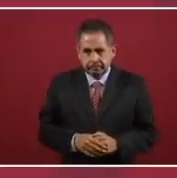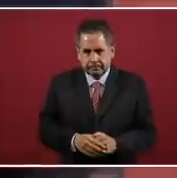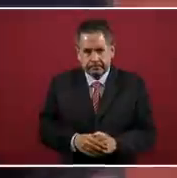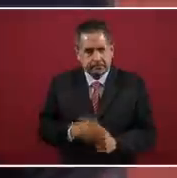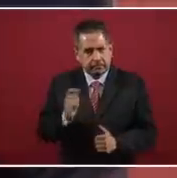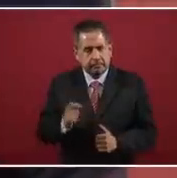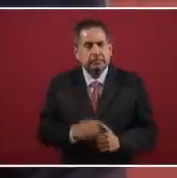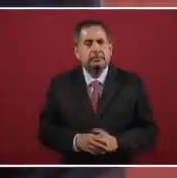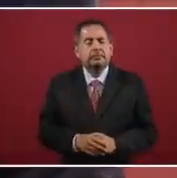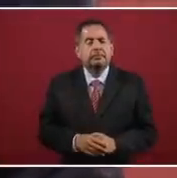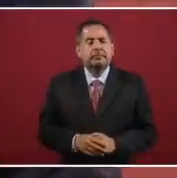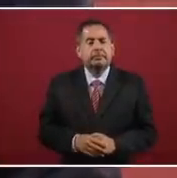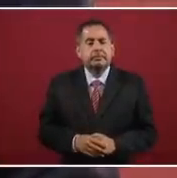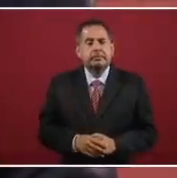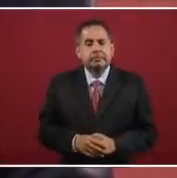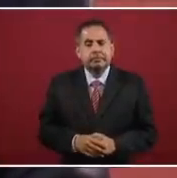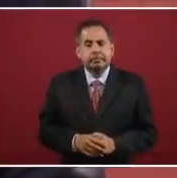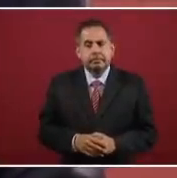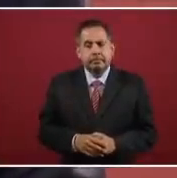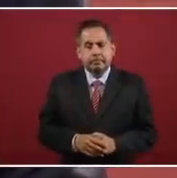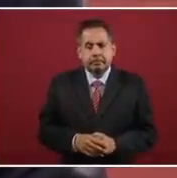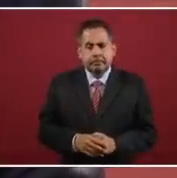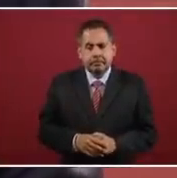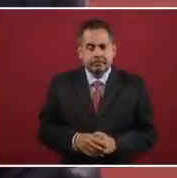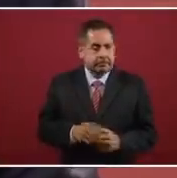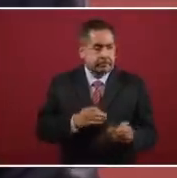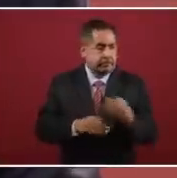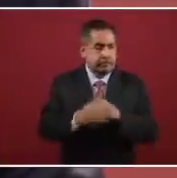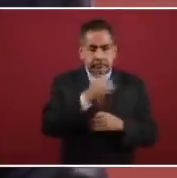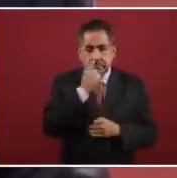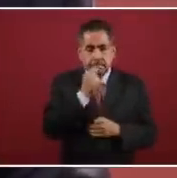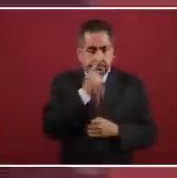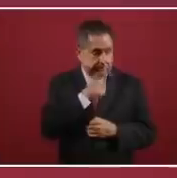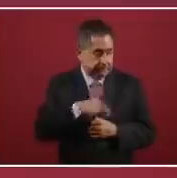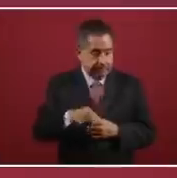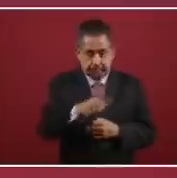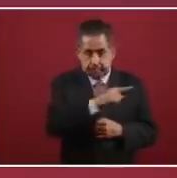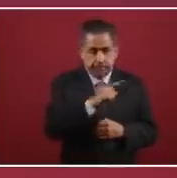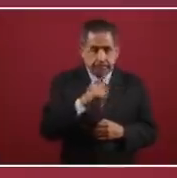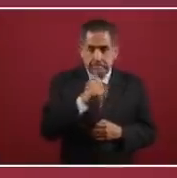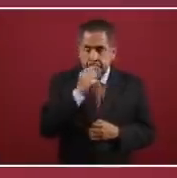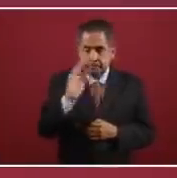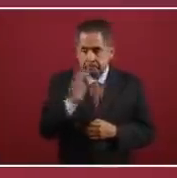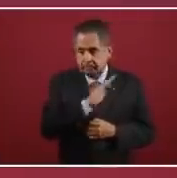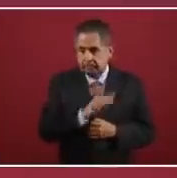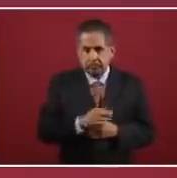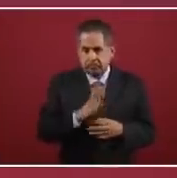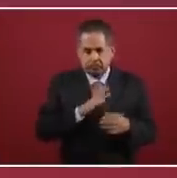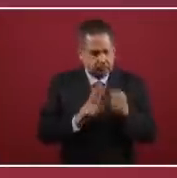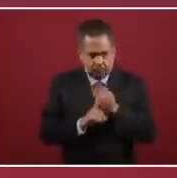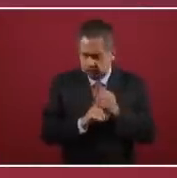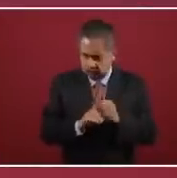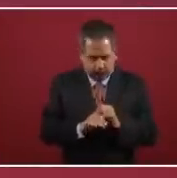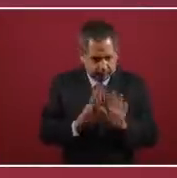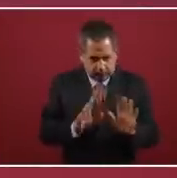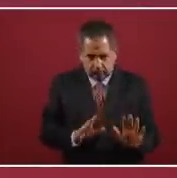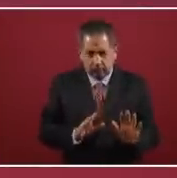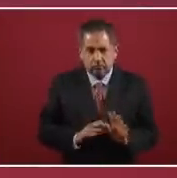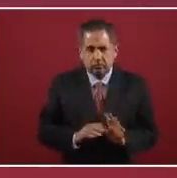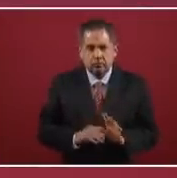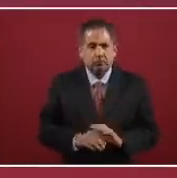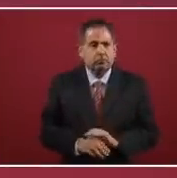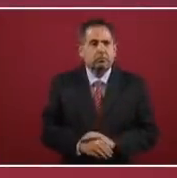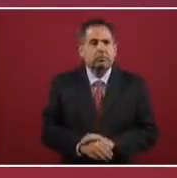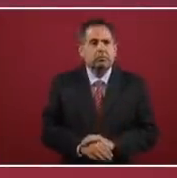Entonces, para los policías, los elementos, no hay ningún problema.